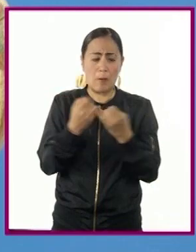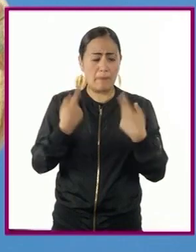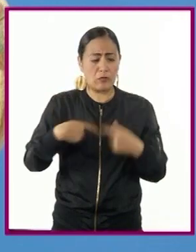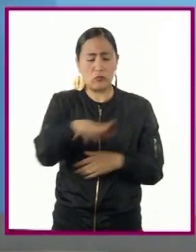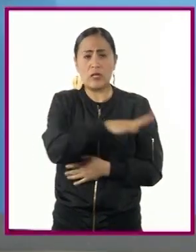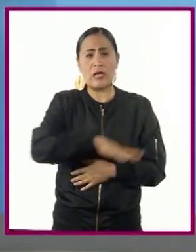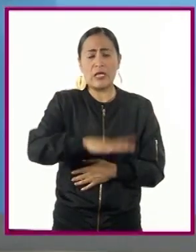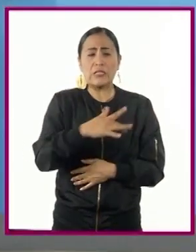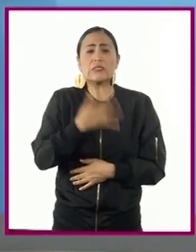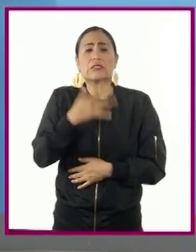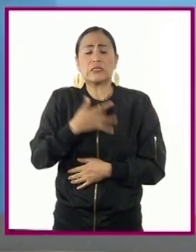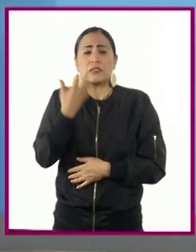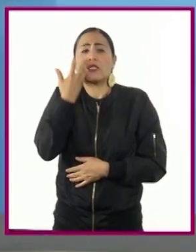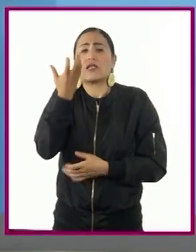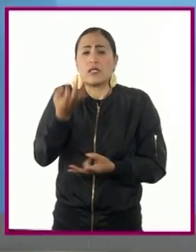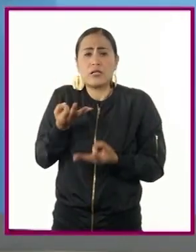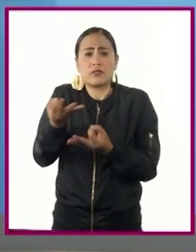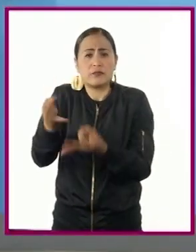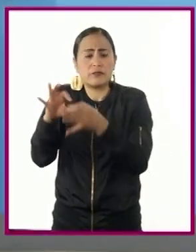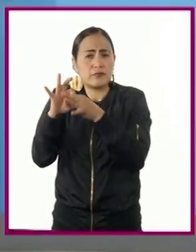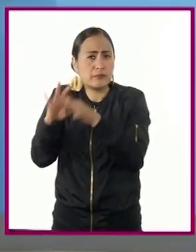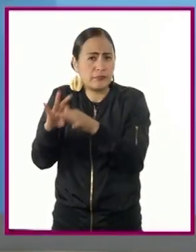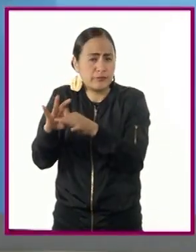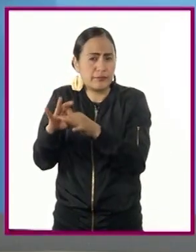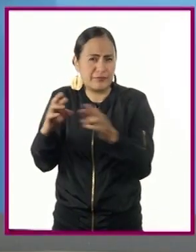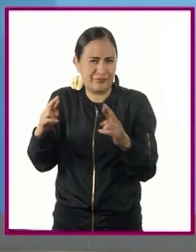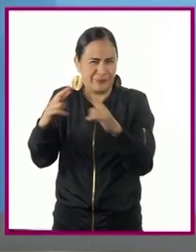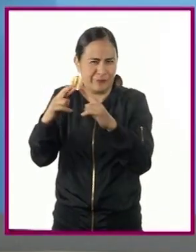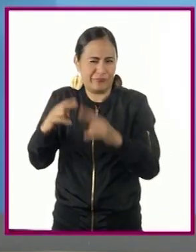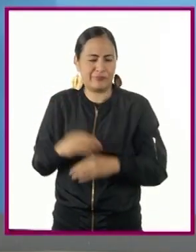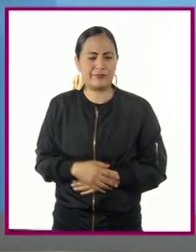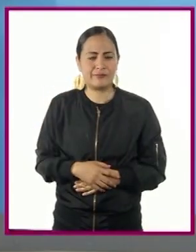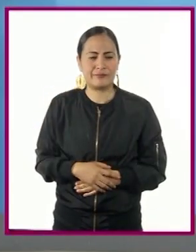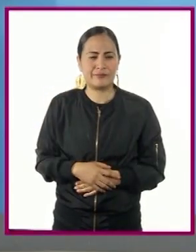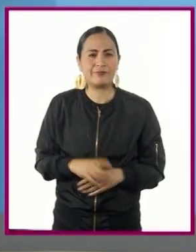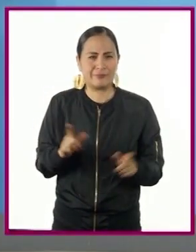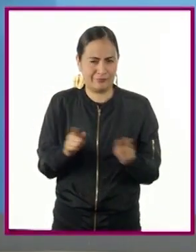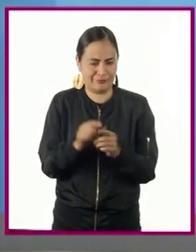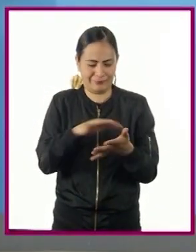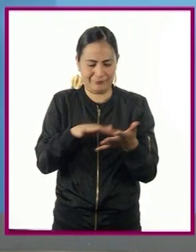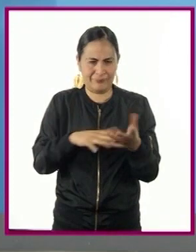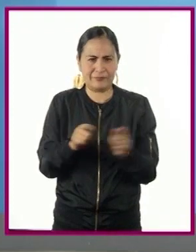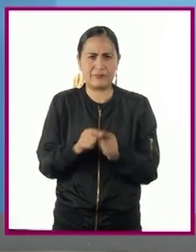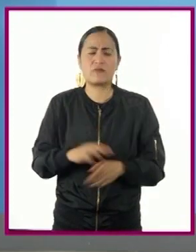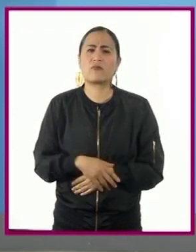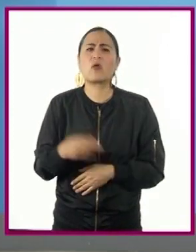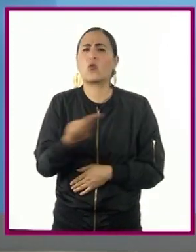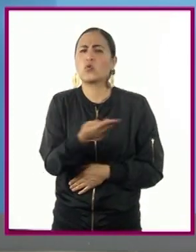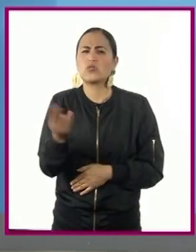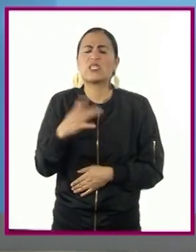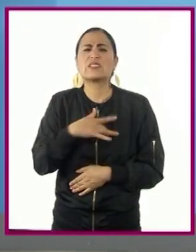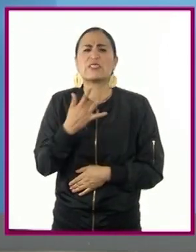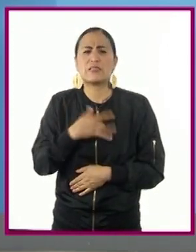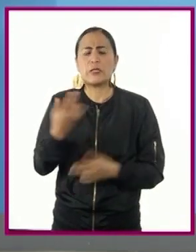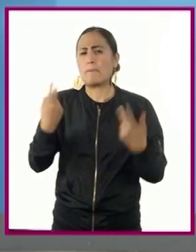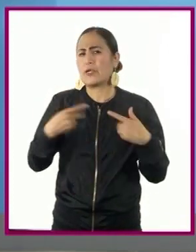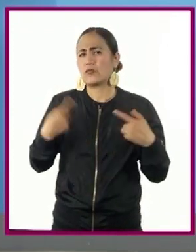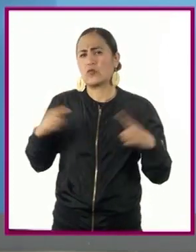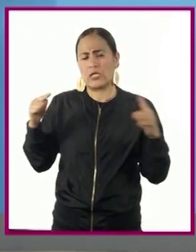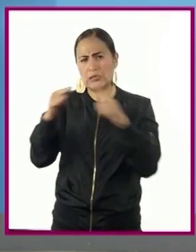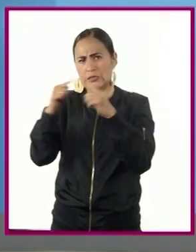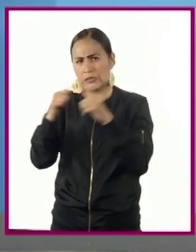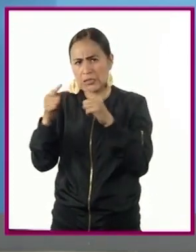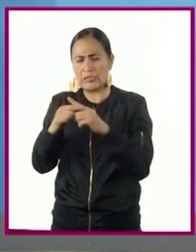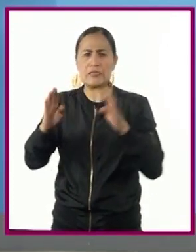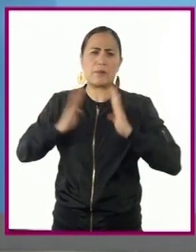actual. Hasta aquí la lectura. ¿Cuál consideran que fue la reacción del clero, los militares y la población civil ante